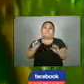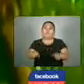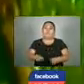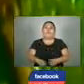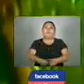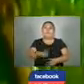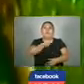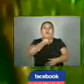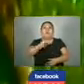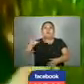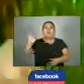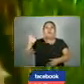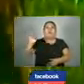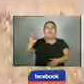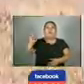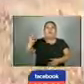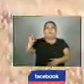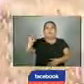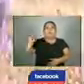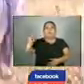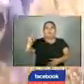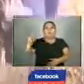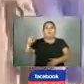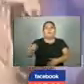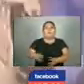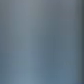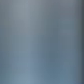Fernando Morales para la Red Salvadoreña de Medios.